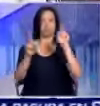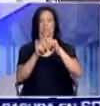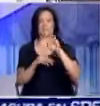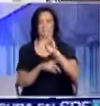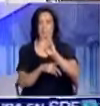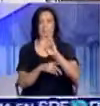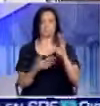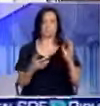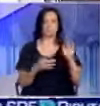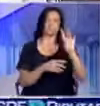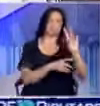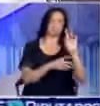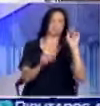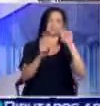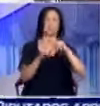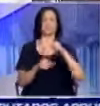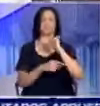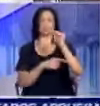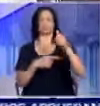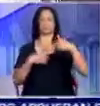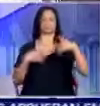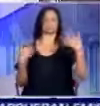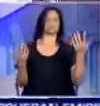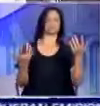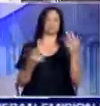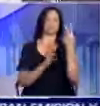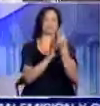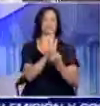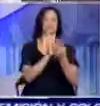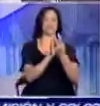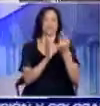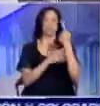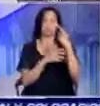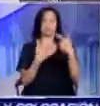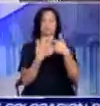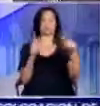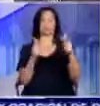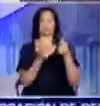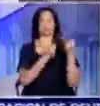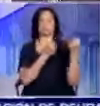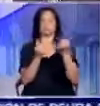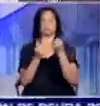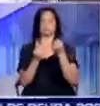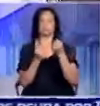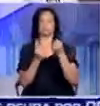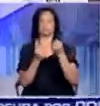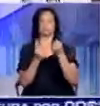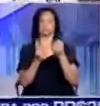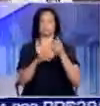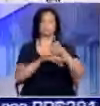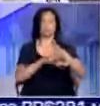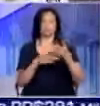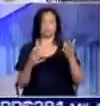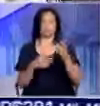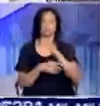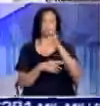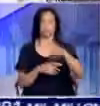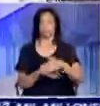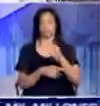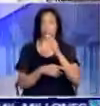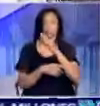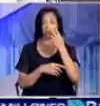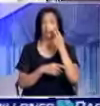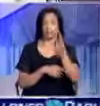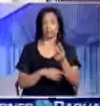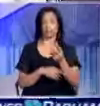tarde hasta las 7 y yo le doy 2 horas de libre tránsito en medio de un toque de queda nunca había visto